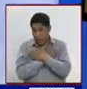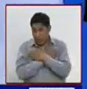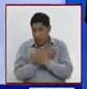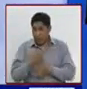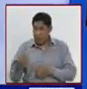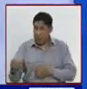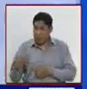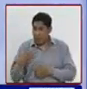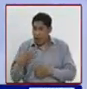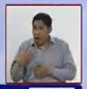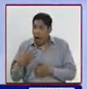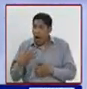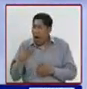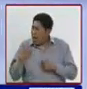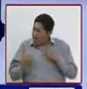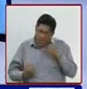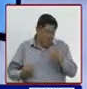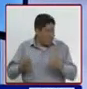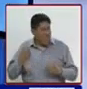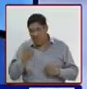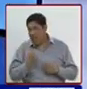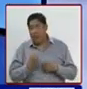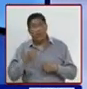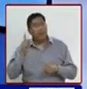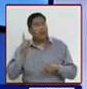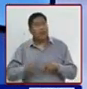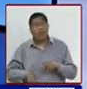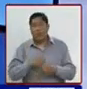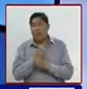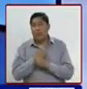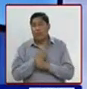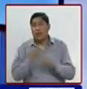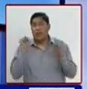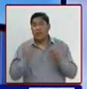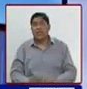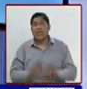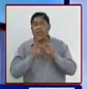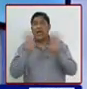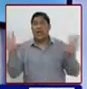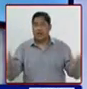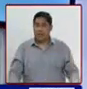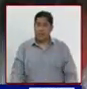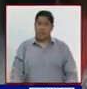enteraron, fueron corriendo, pero lamentablemente no pudieron salvar absolutamente nada.